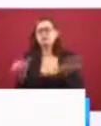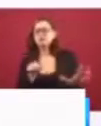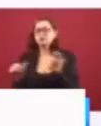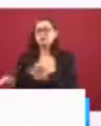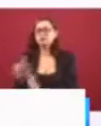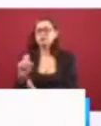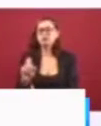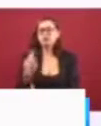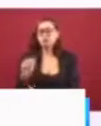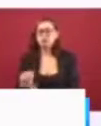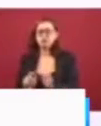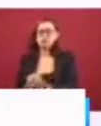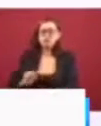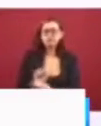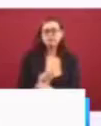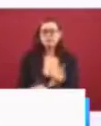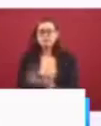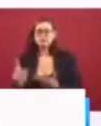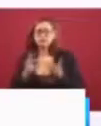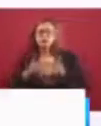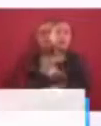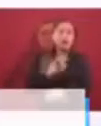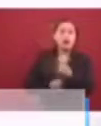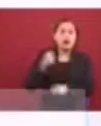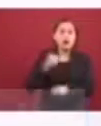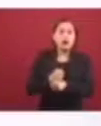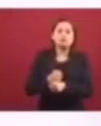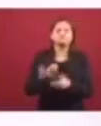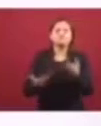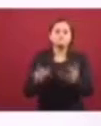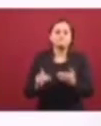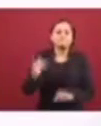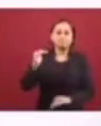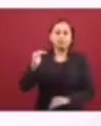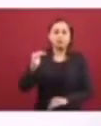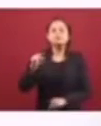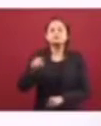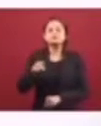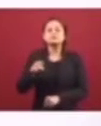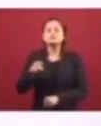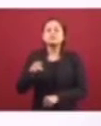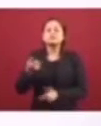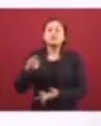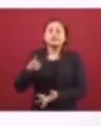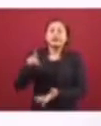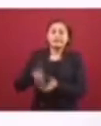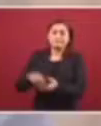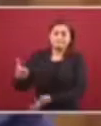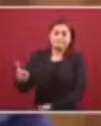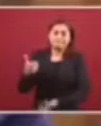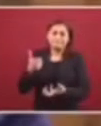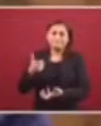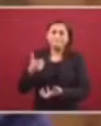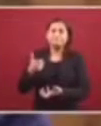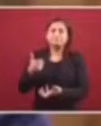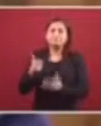recortes, pues en nada ayuda, doctor. Sí, yo considero que no existe en el